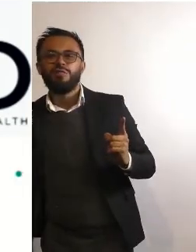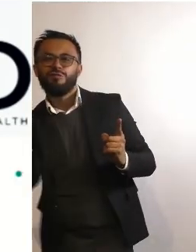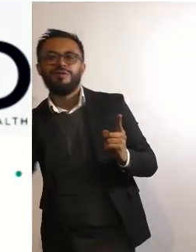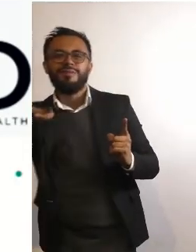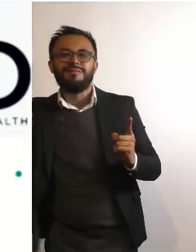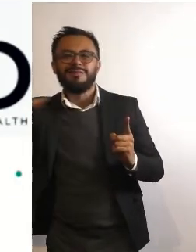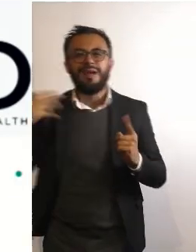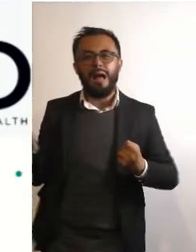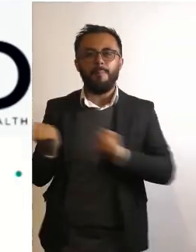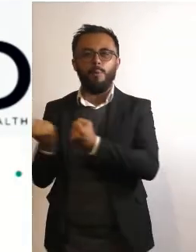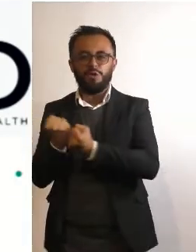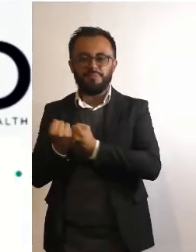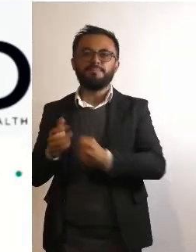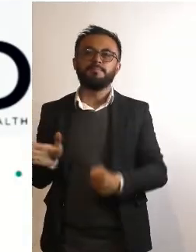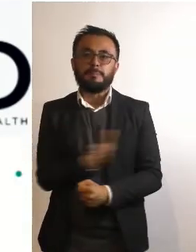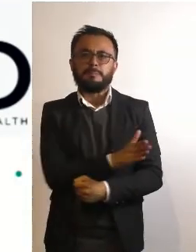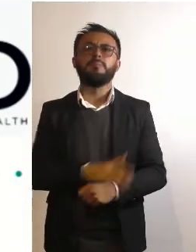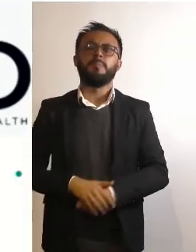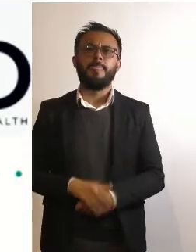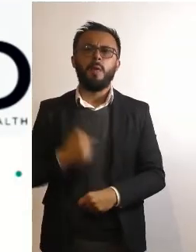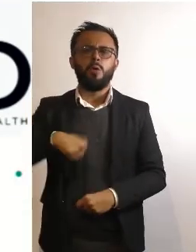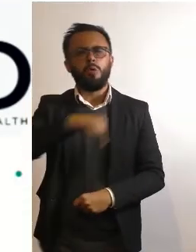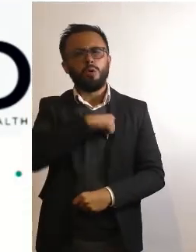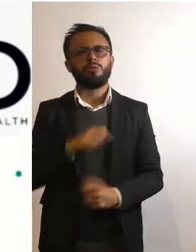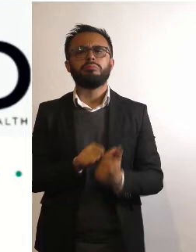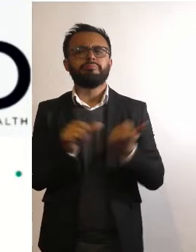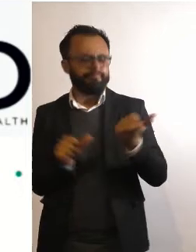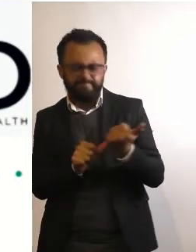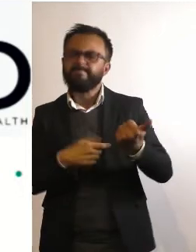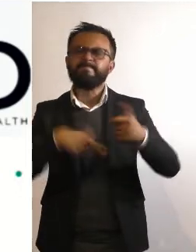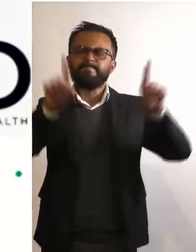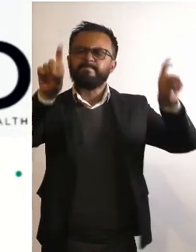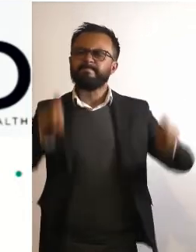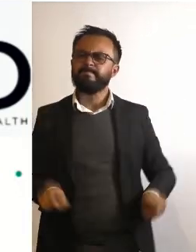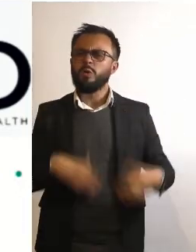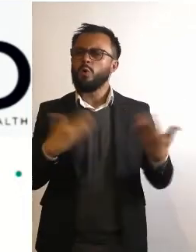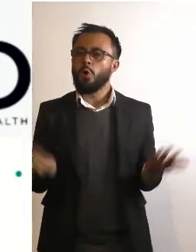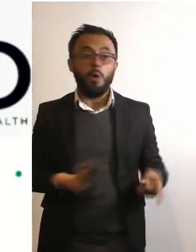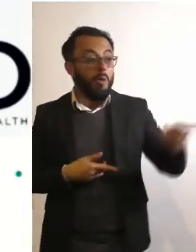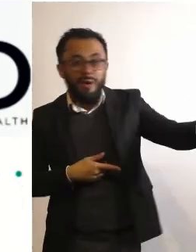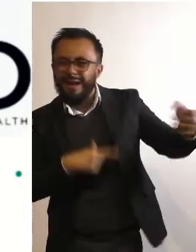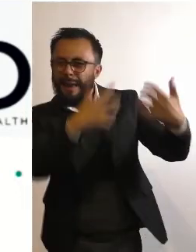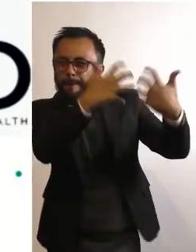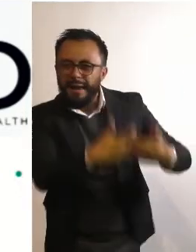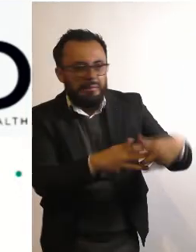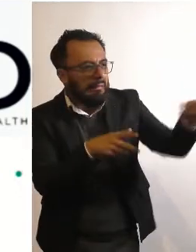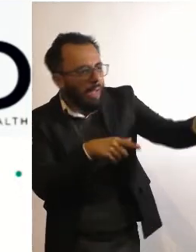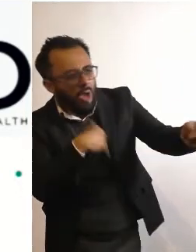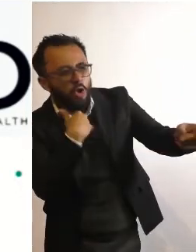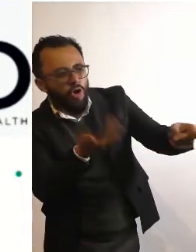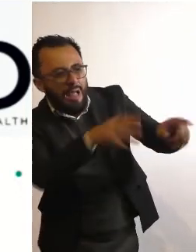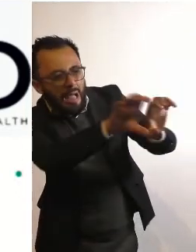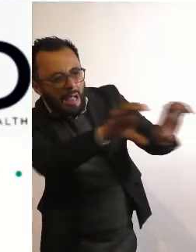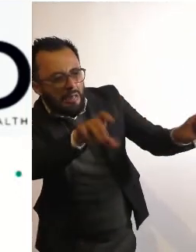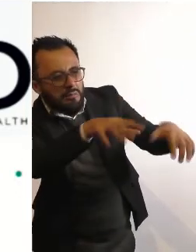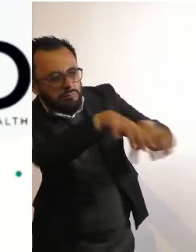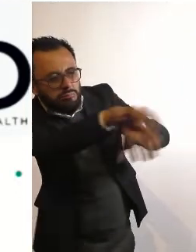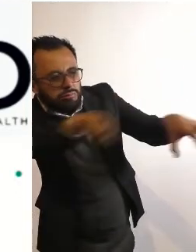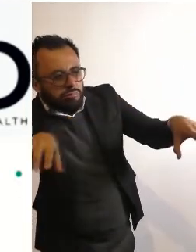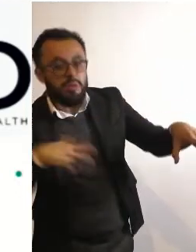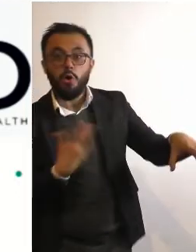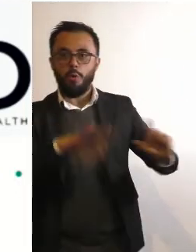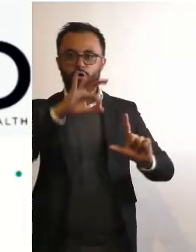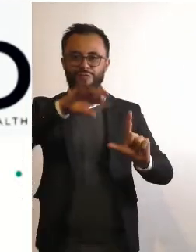asesoramiento en la implementación de temas relacionados con transformación digital en los procesos de la estructuración de